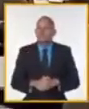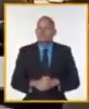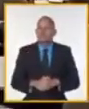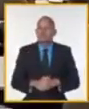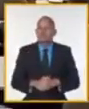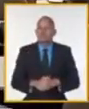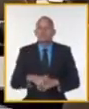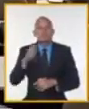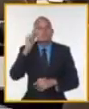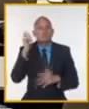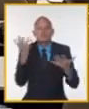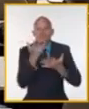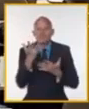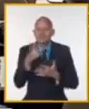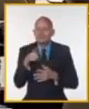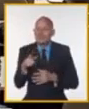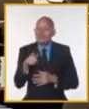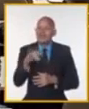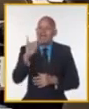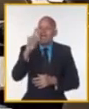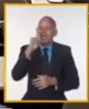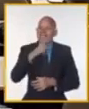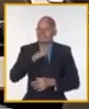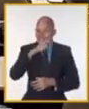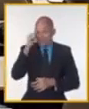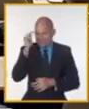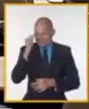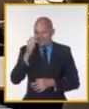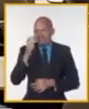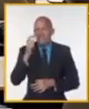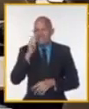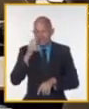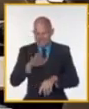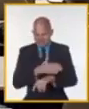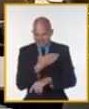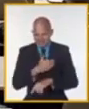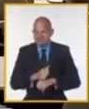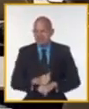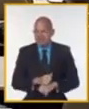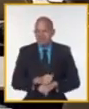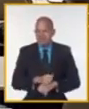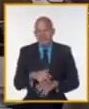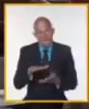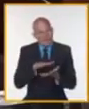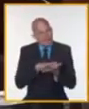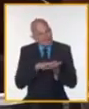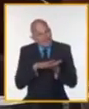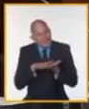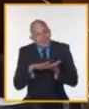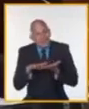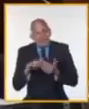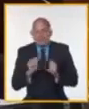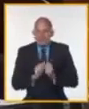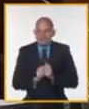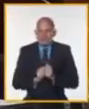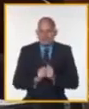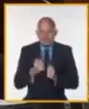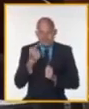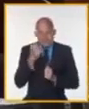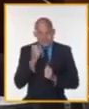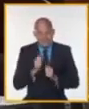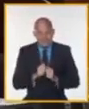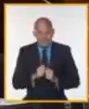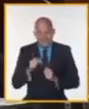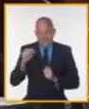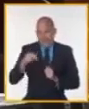Sí, permiso, primer secretario, compañero Morales, miembro político. Bueno, como estamos hablando de rendición de